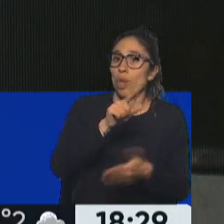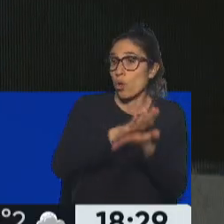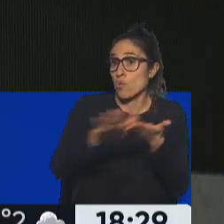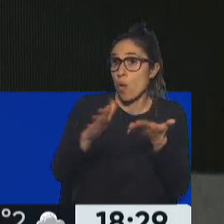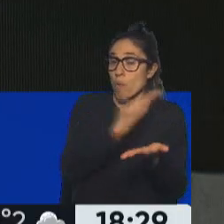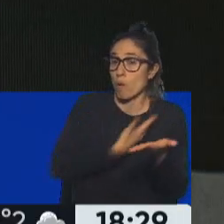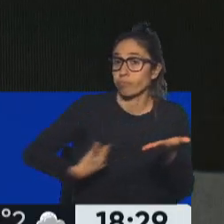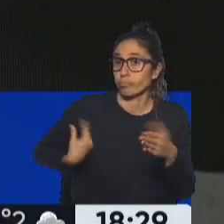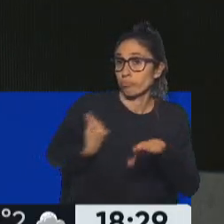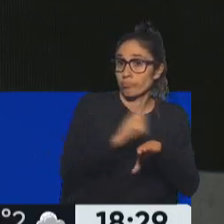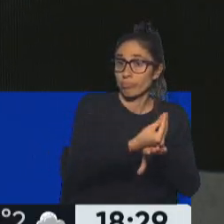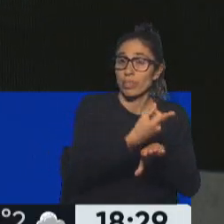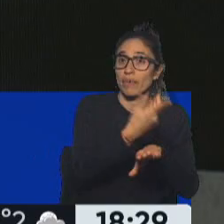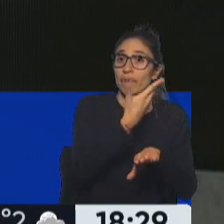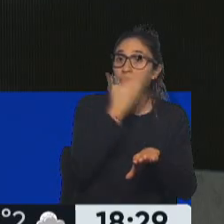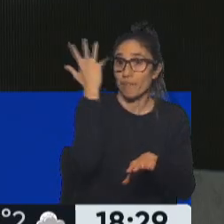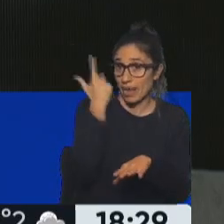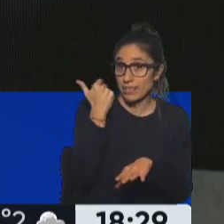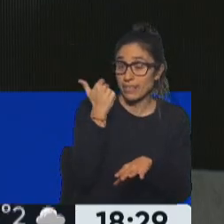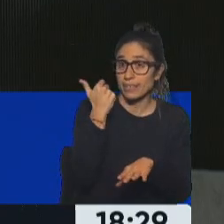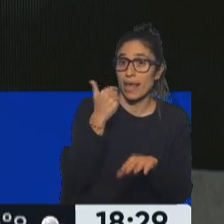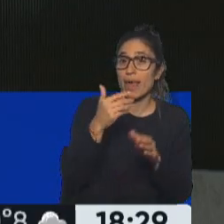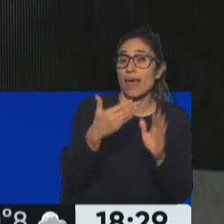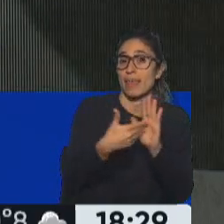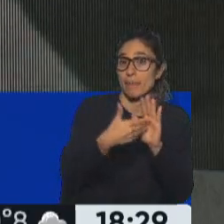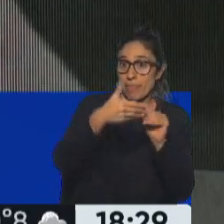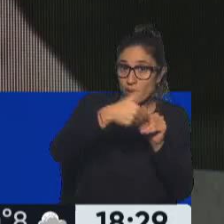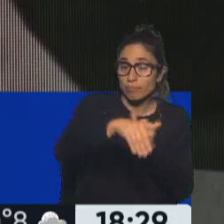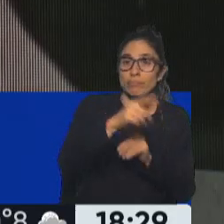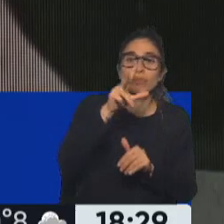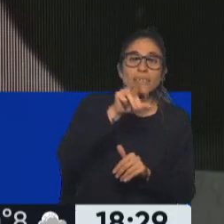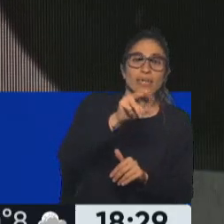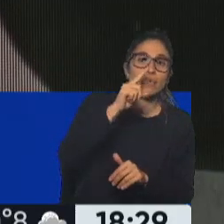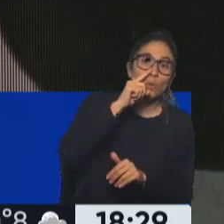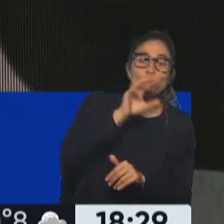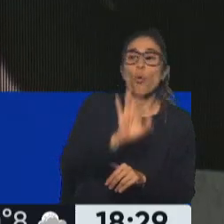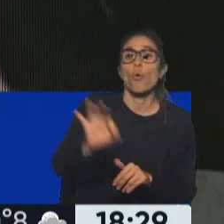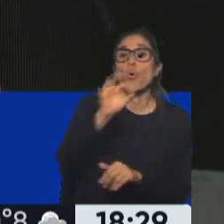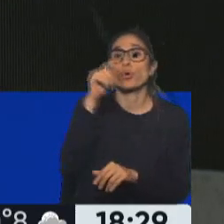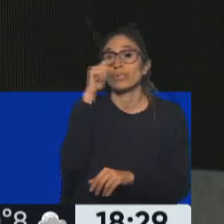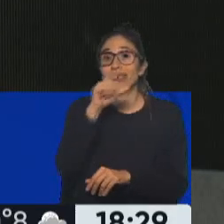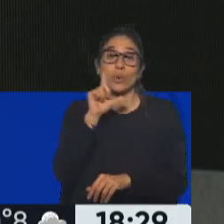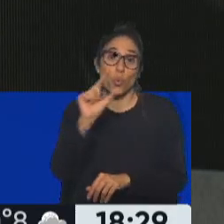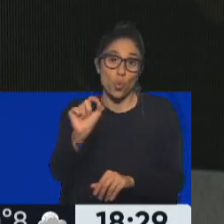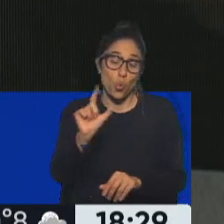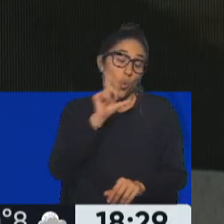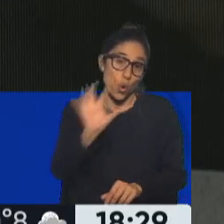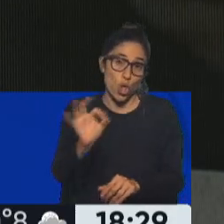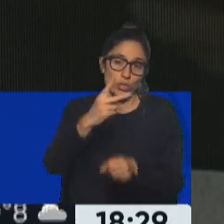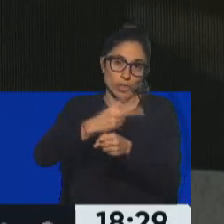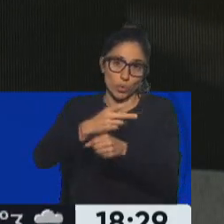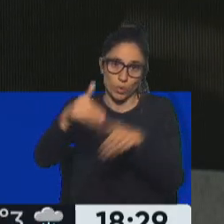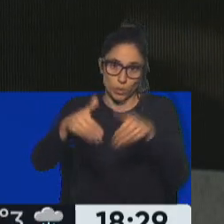o no en Francia a partir del 30 de junio o el 7 de julio en la segunda vuelta electoral.